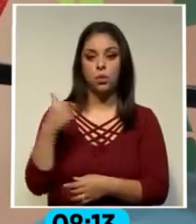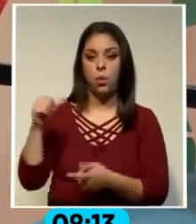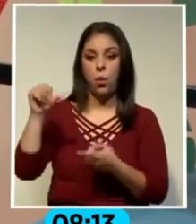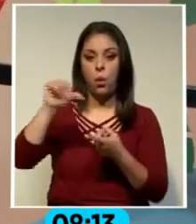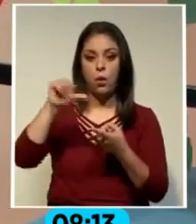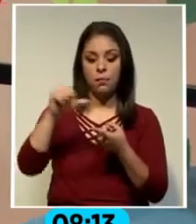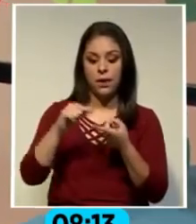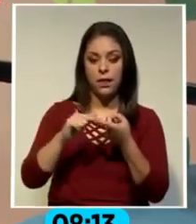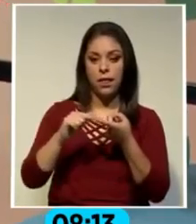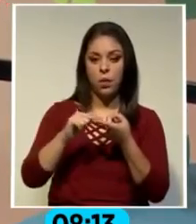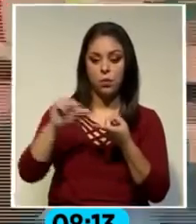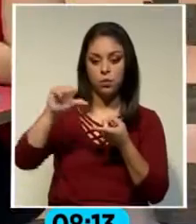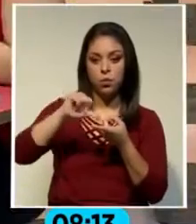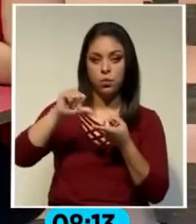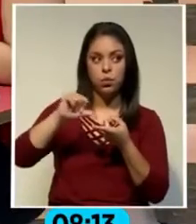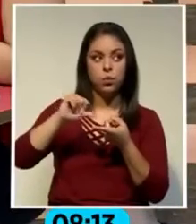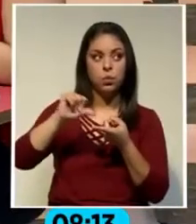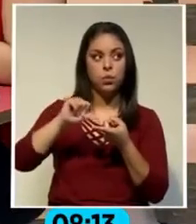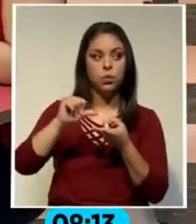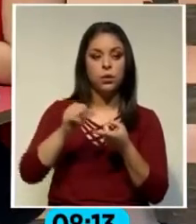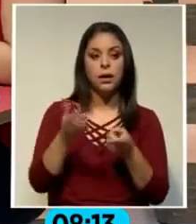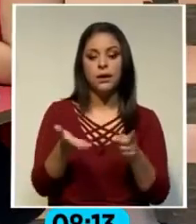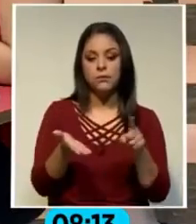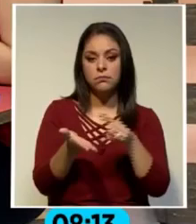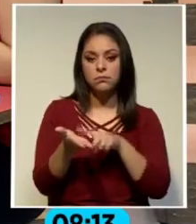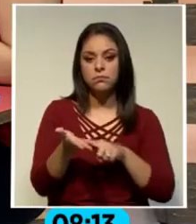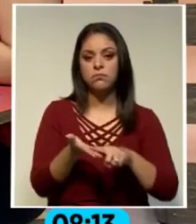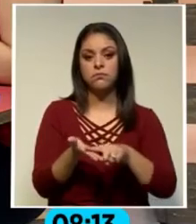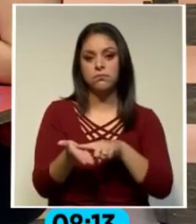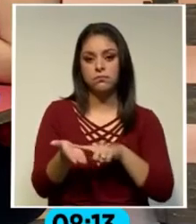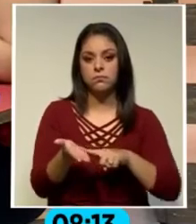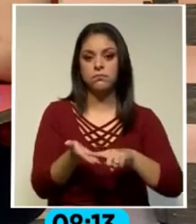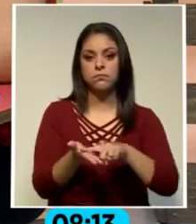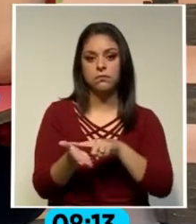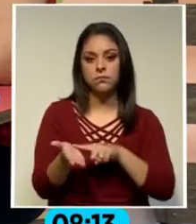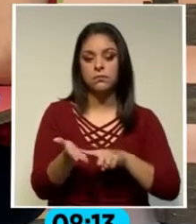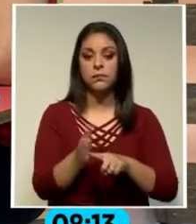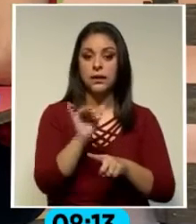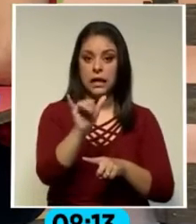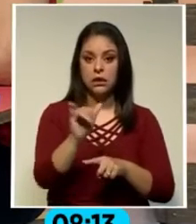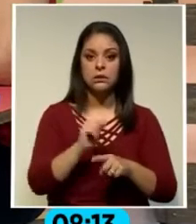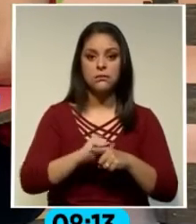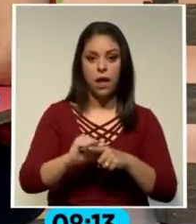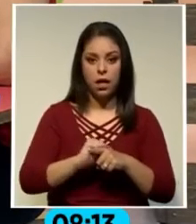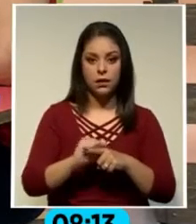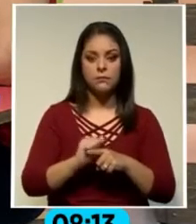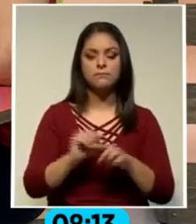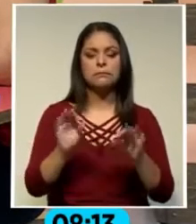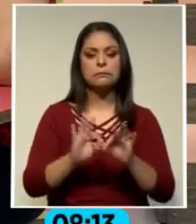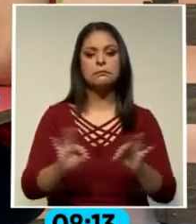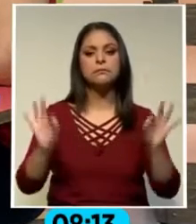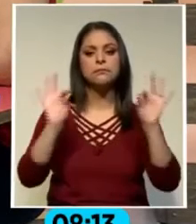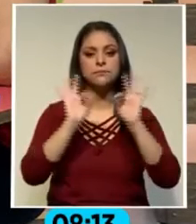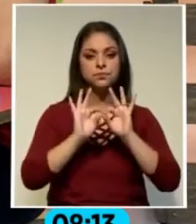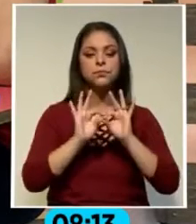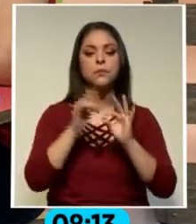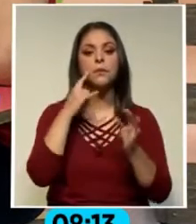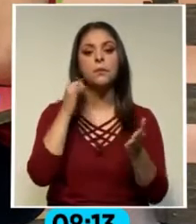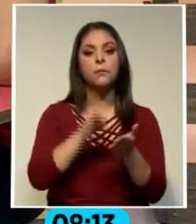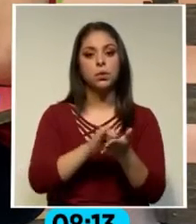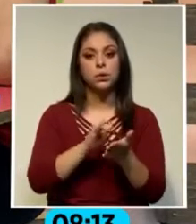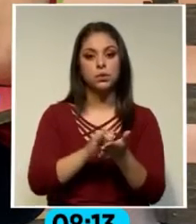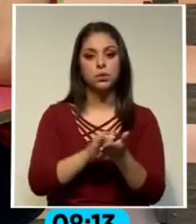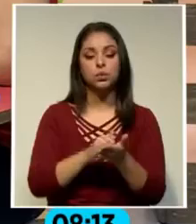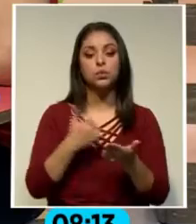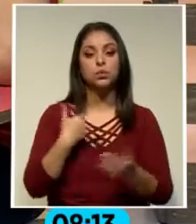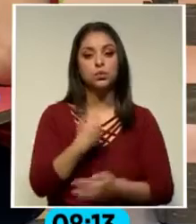Y procedemos a colocarla luego en el papel. Esos ejercicios son muy, muy importantes y por eso es que los